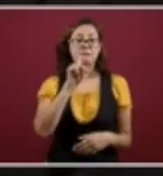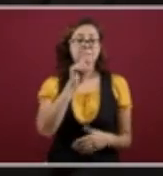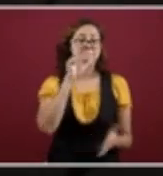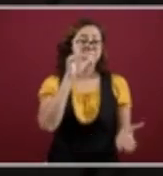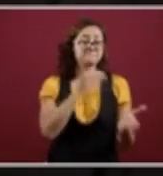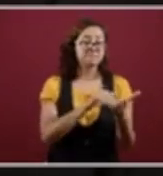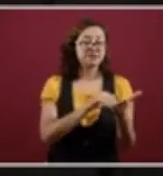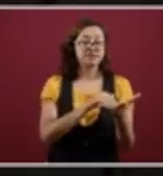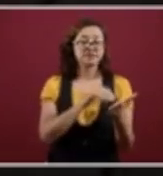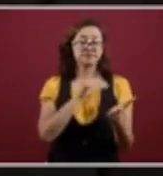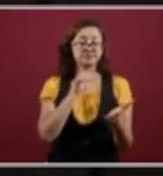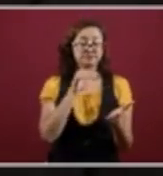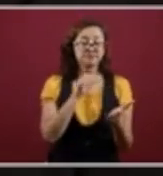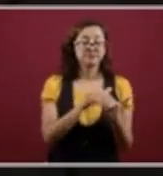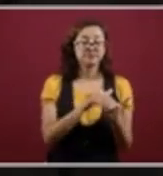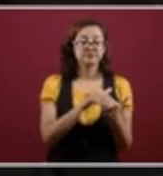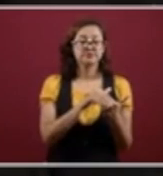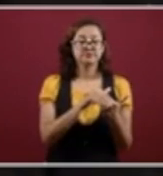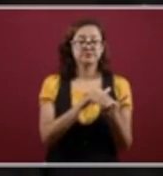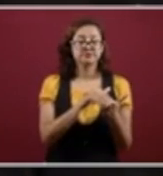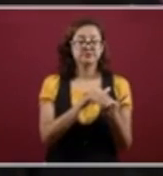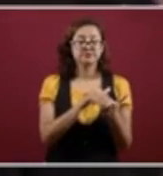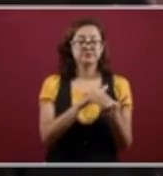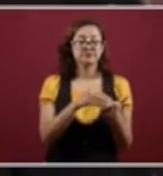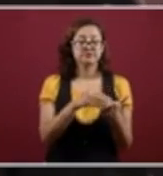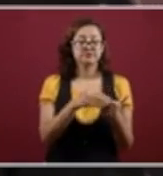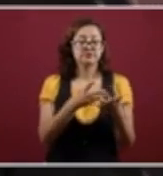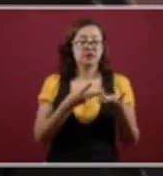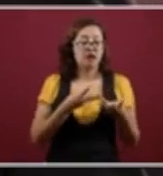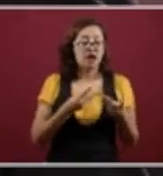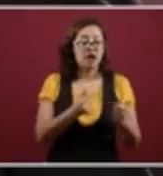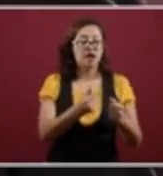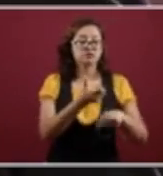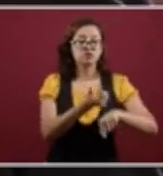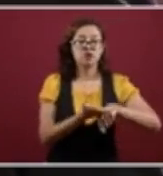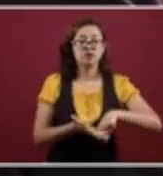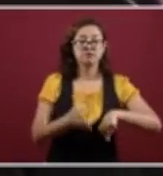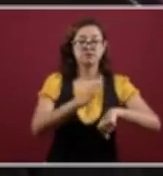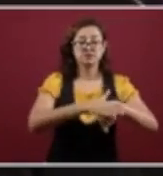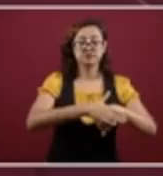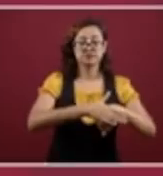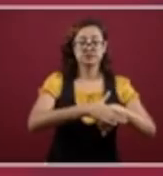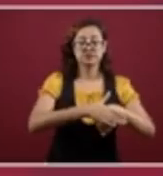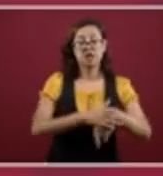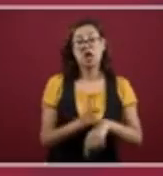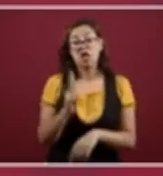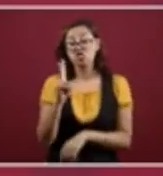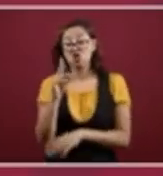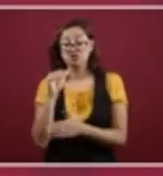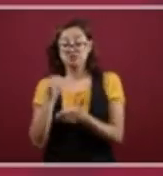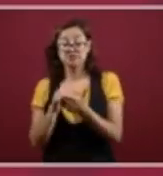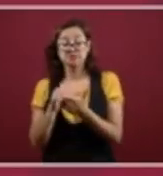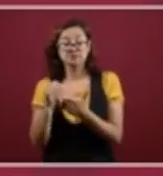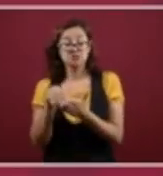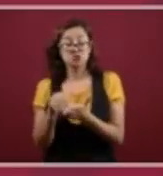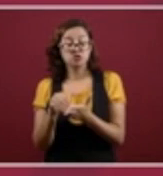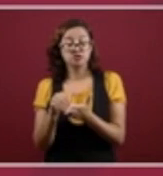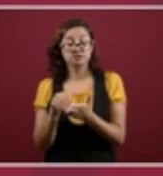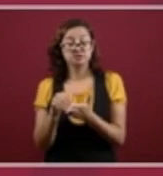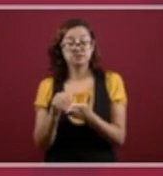presidencia, en gastos administrativos, y cerca de 2,000 millones